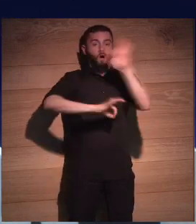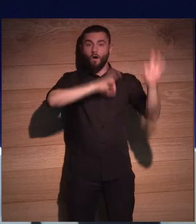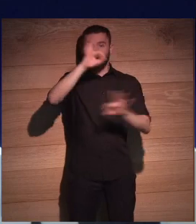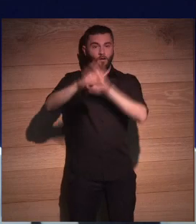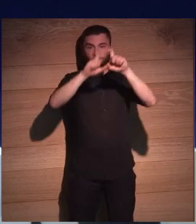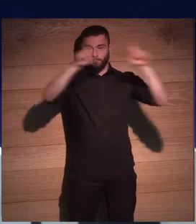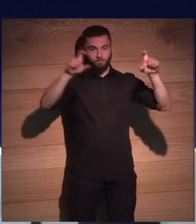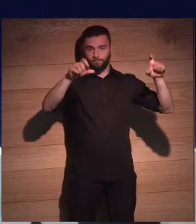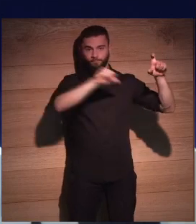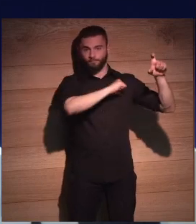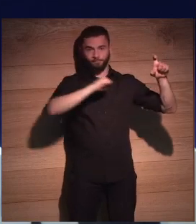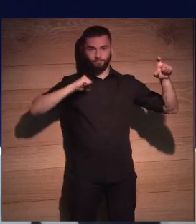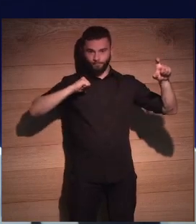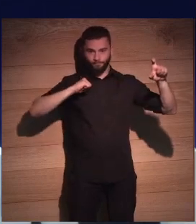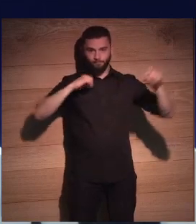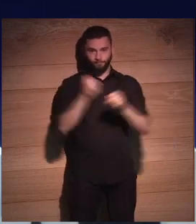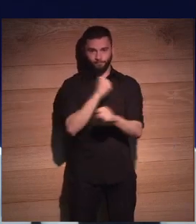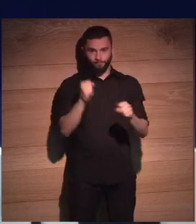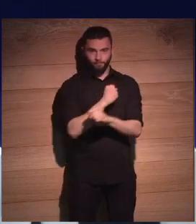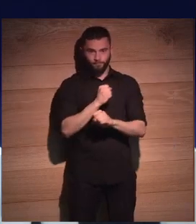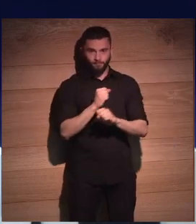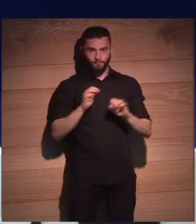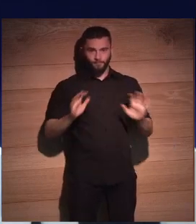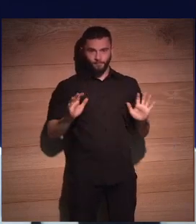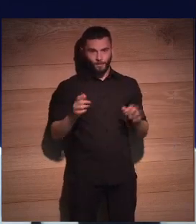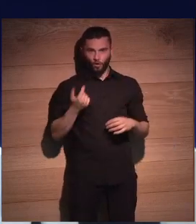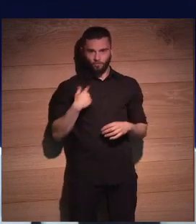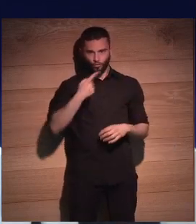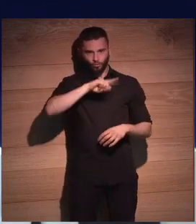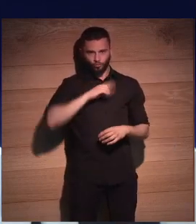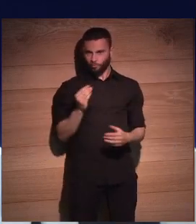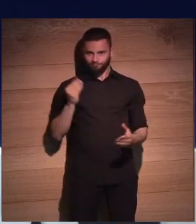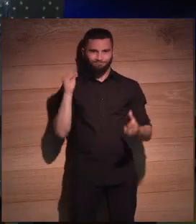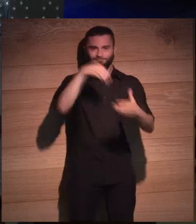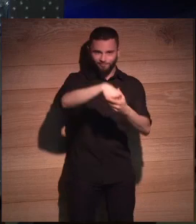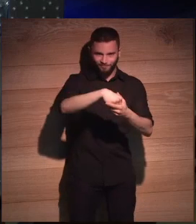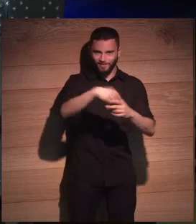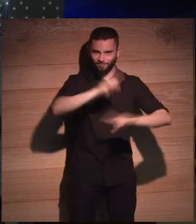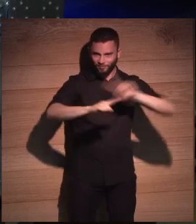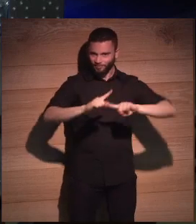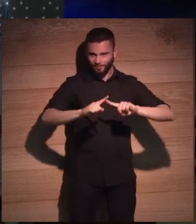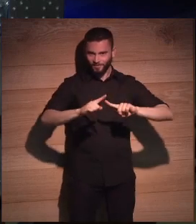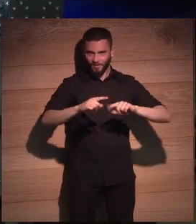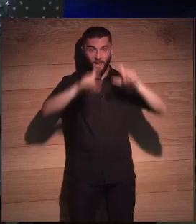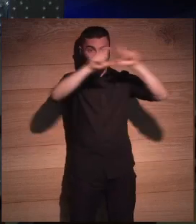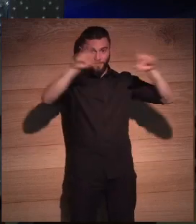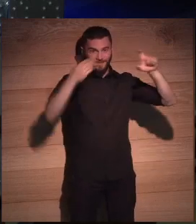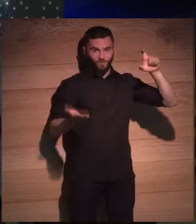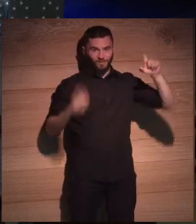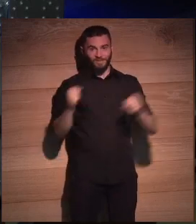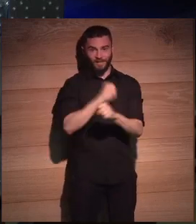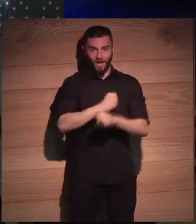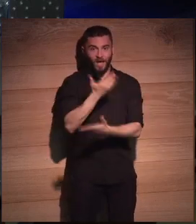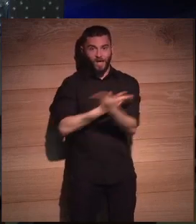de forma independiente, pero siempre estamos en el centro, como digo yo, del meollo. Trabajamos tanto como con las grandes empresas, como